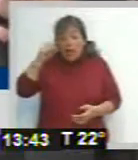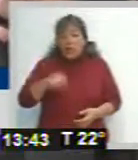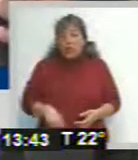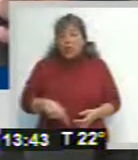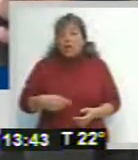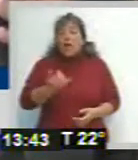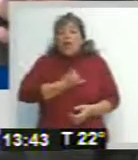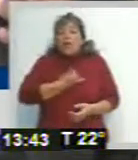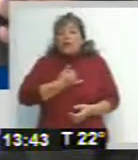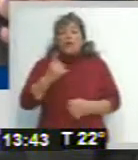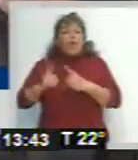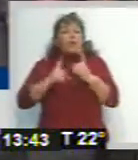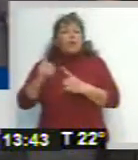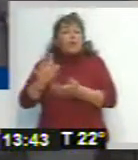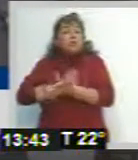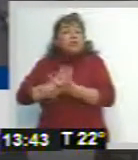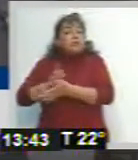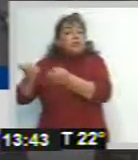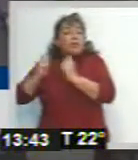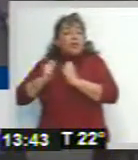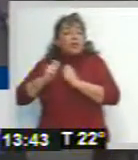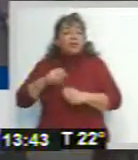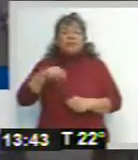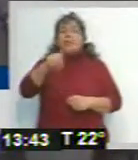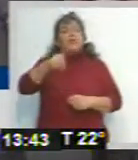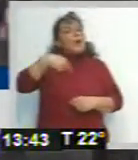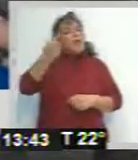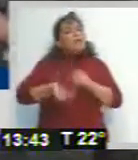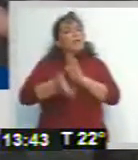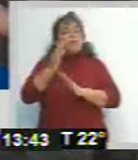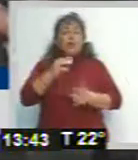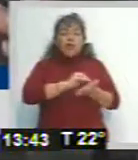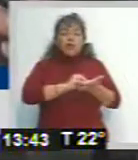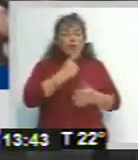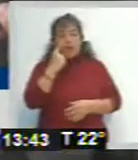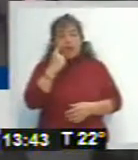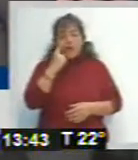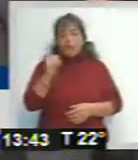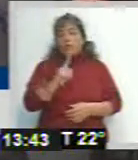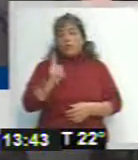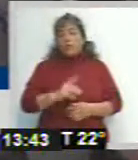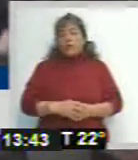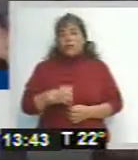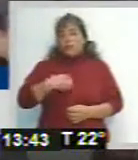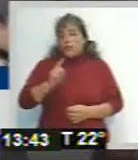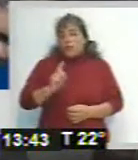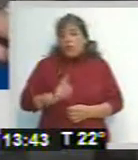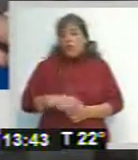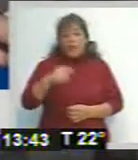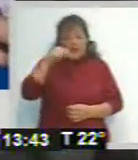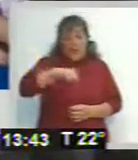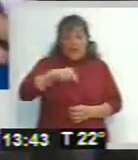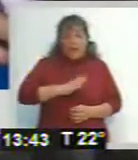si nos darán una solución. No. ¿Usted estuvo ayer en el Consejo Deliberante? ¿Fue usted? No, no fuimos, ¿Fueron ustedes? fueron de